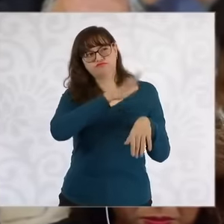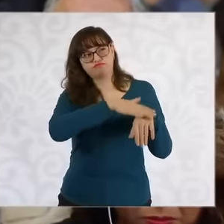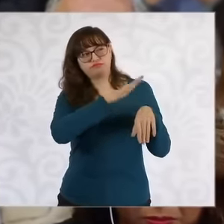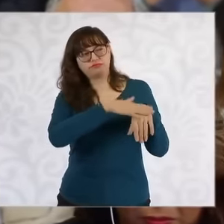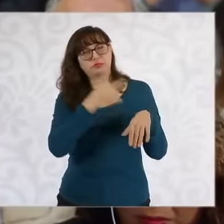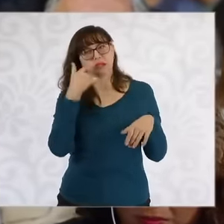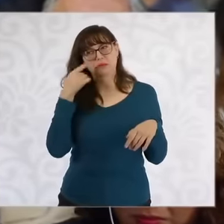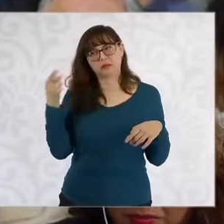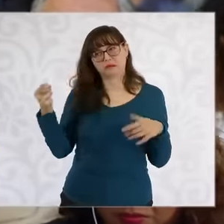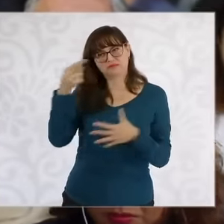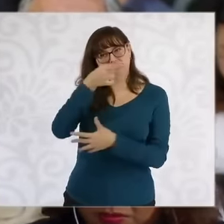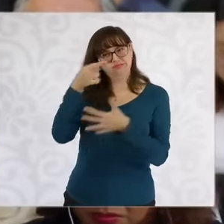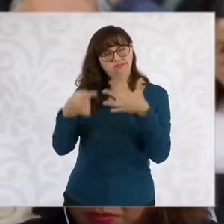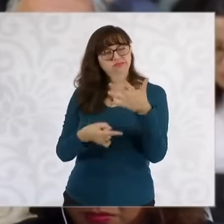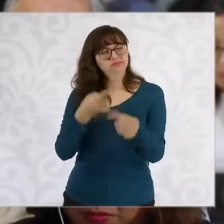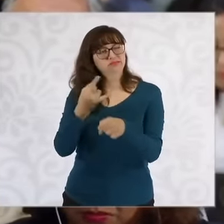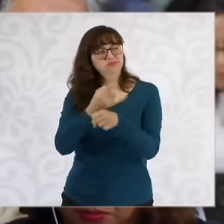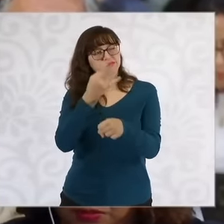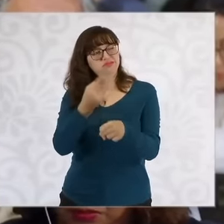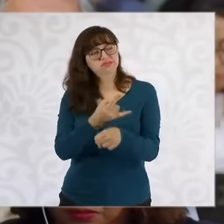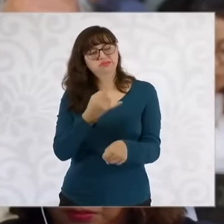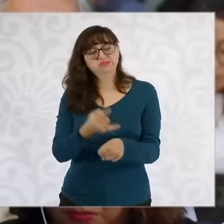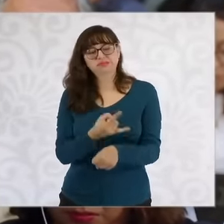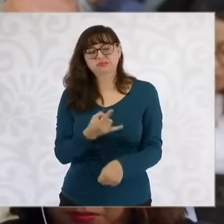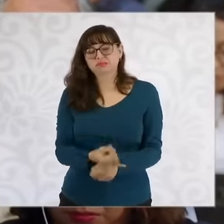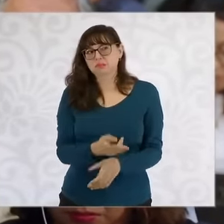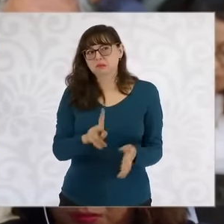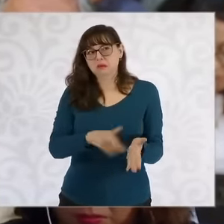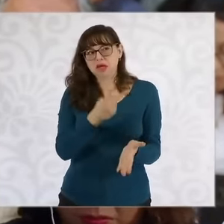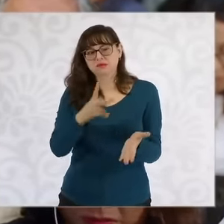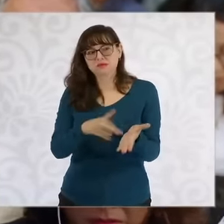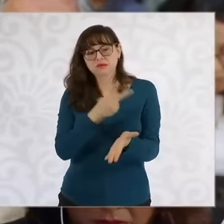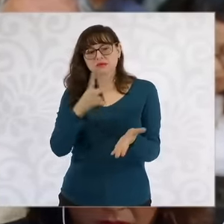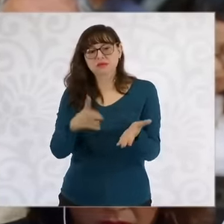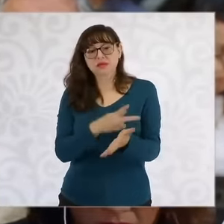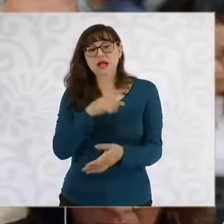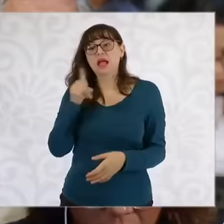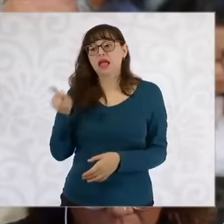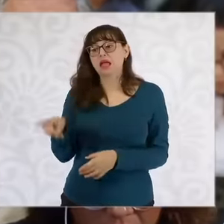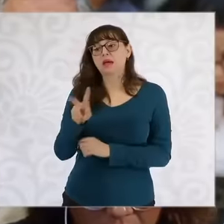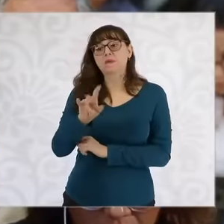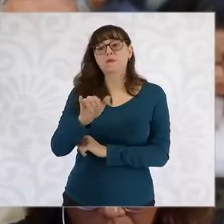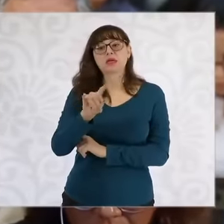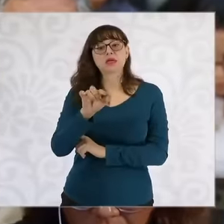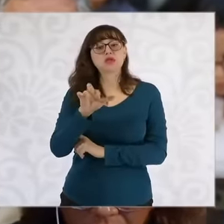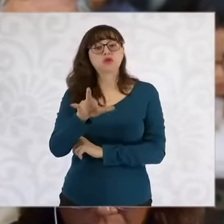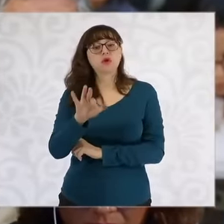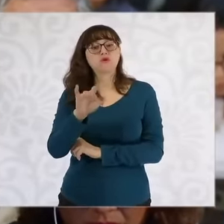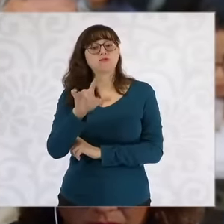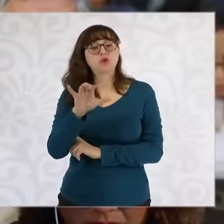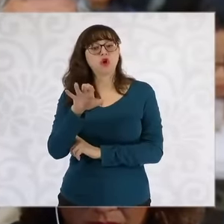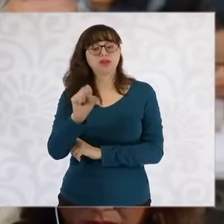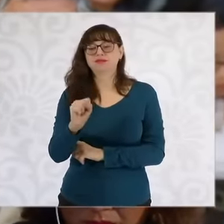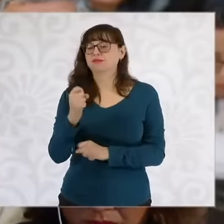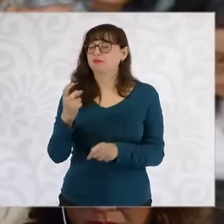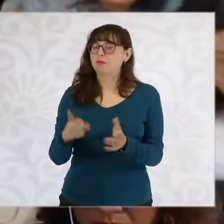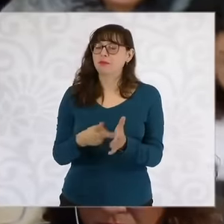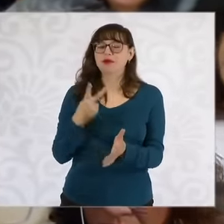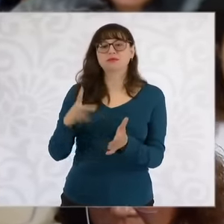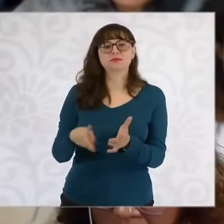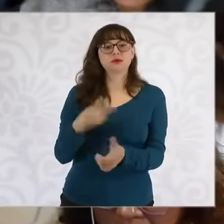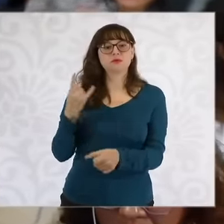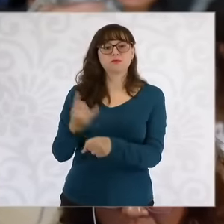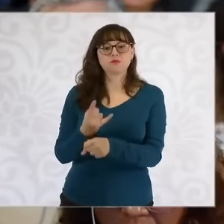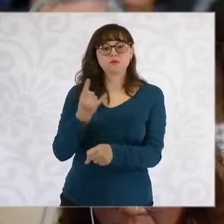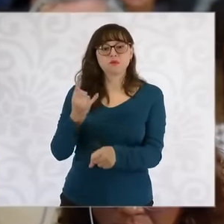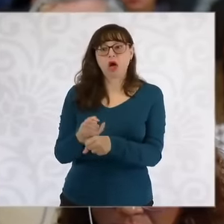las violaciones en las cuales ha incurrido Víctor Flores, Víctor Flores Morales. Esta situación que